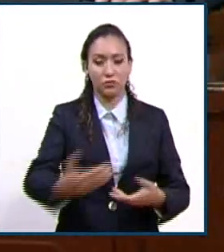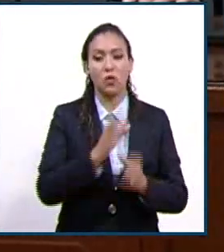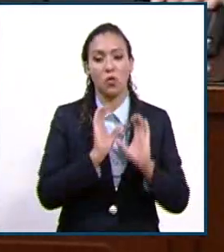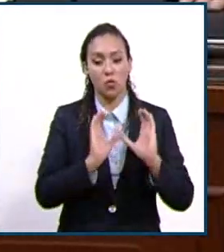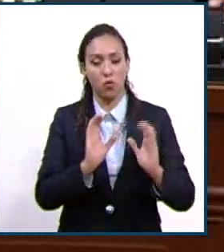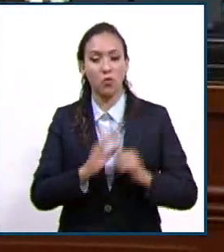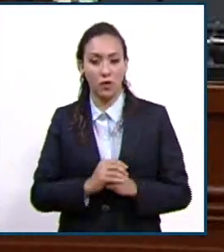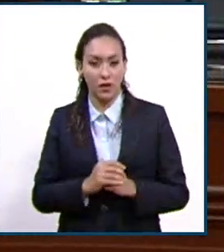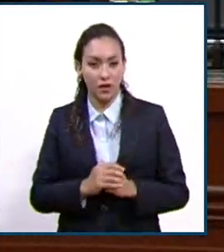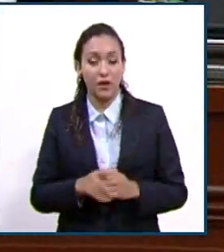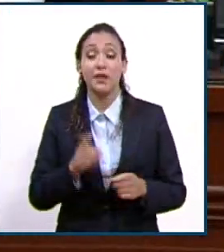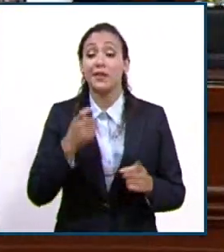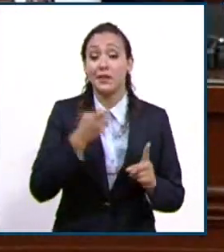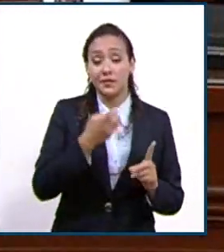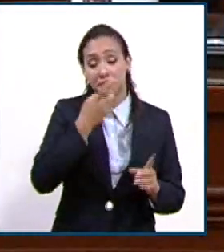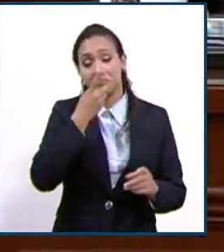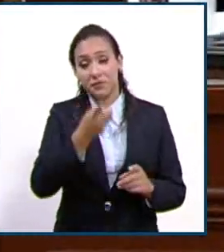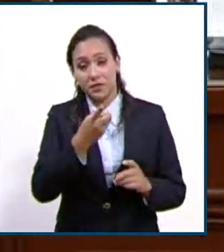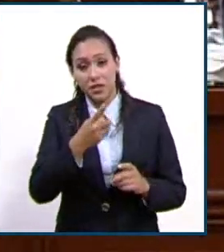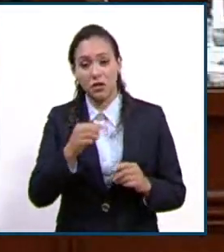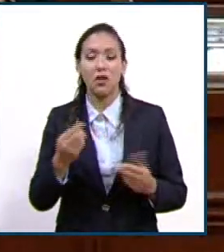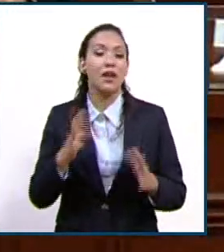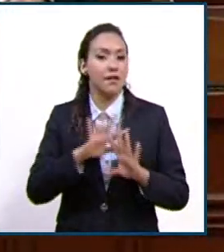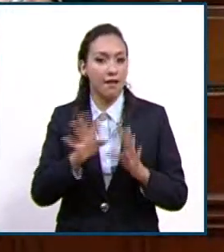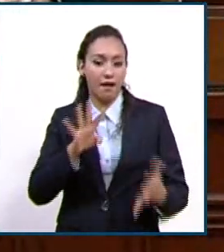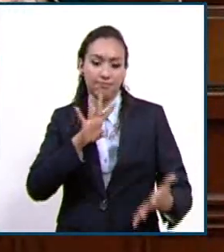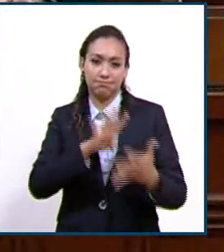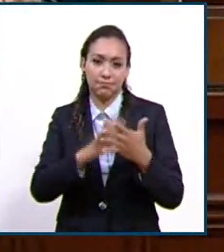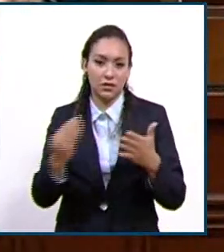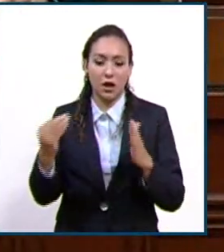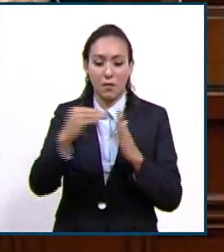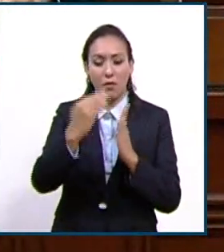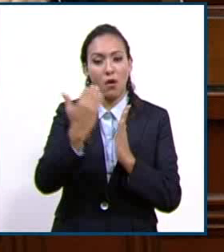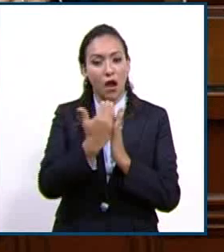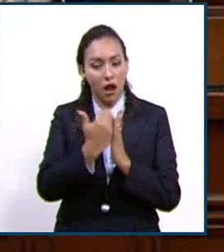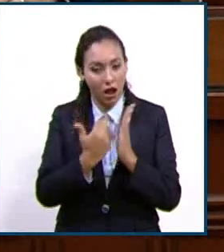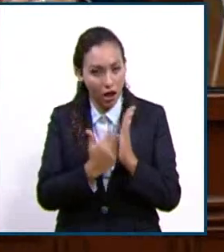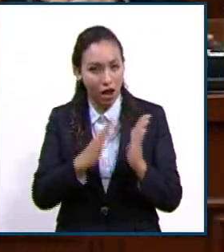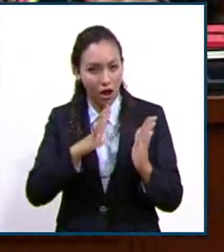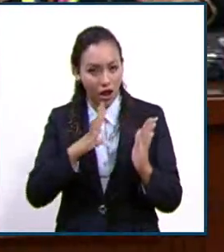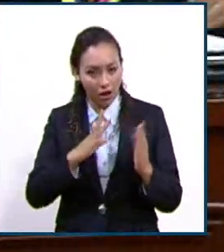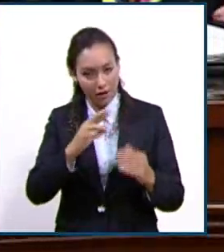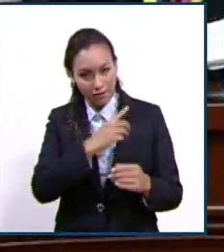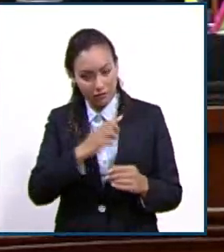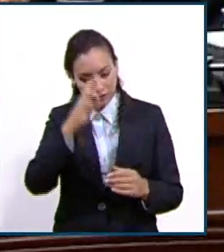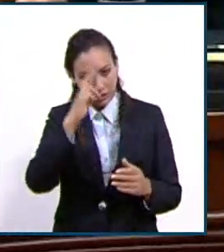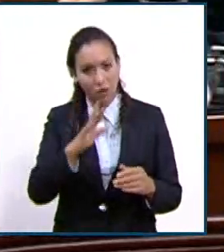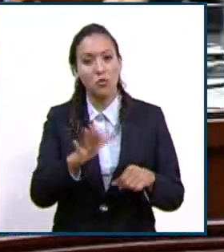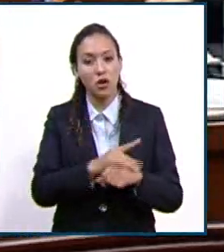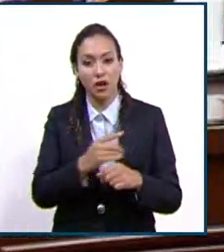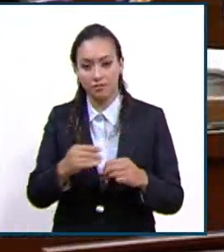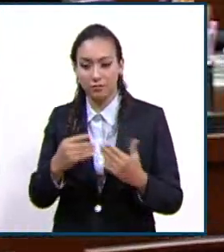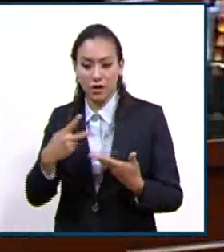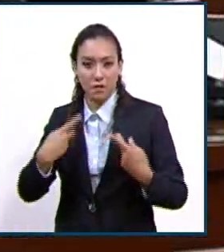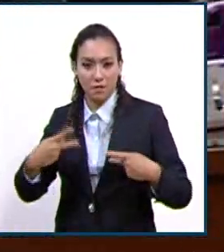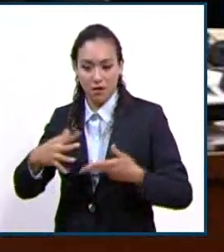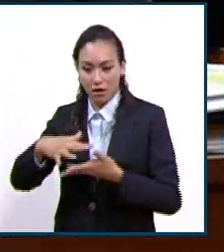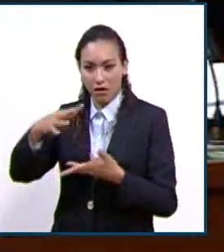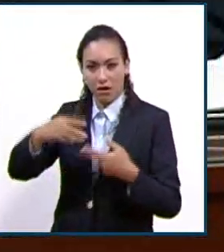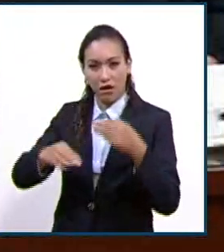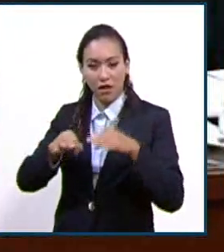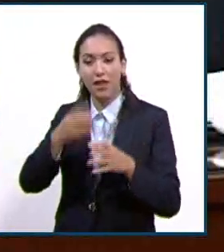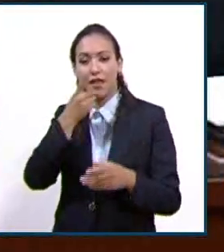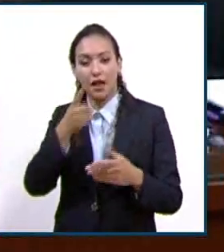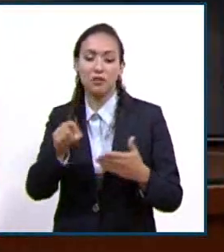la imposición de penas fijas. Esto, pues, de acuerdo con la mayoría, impedía individualizar la